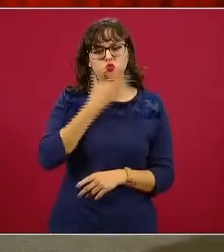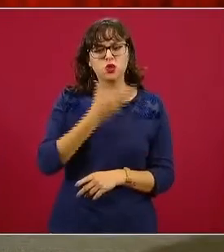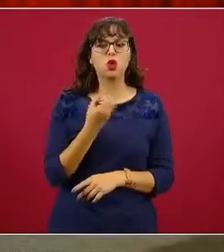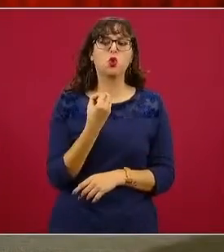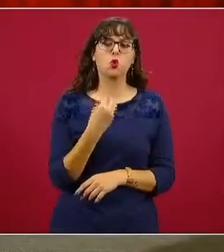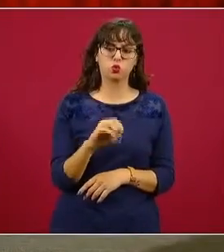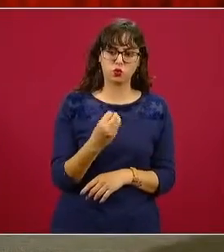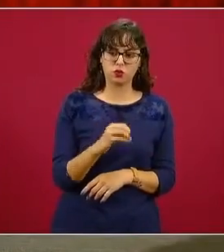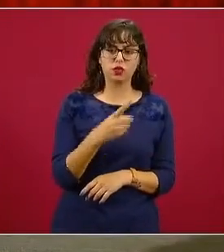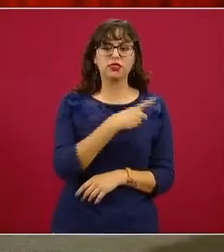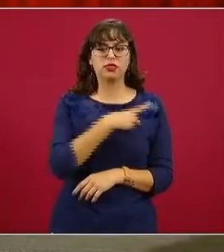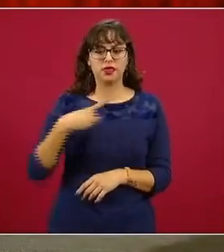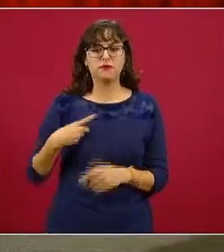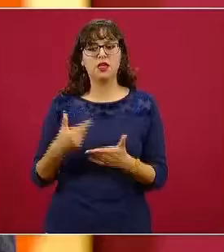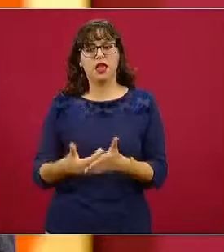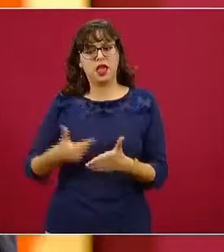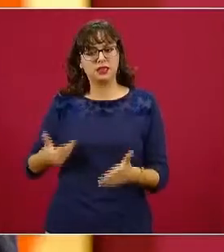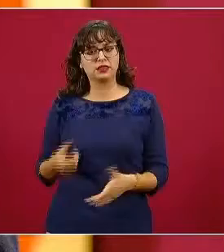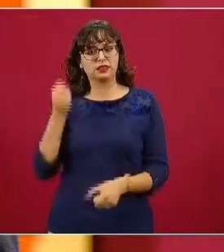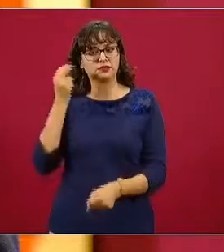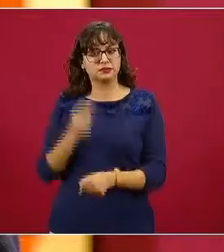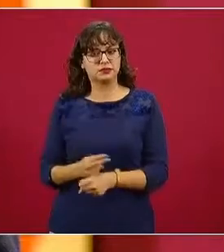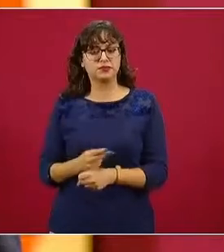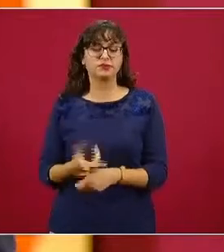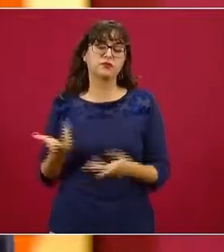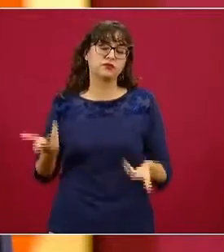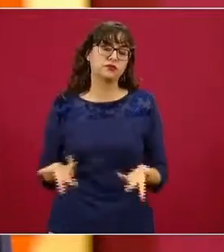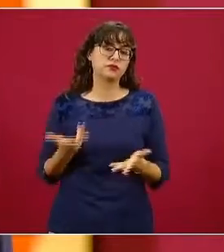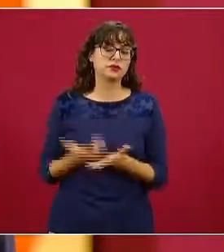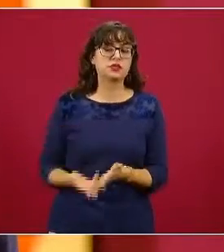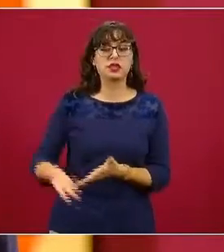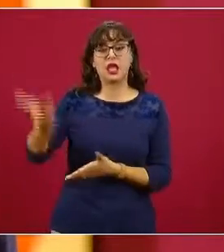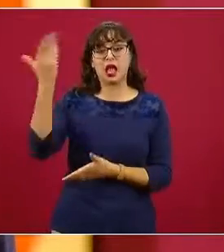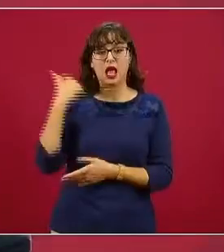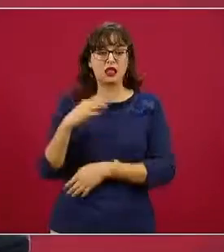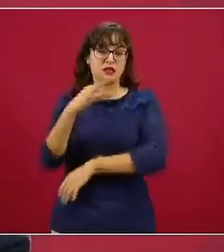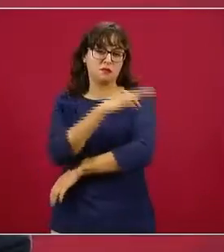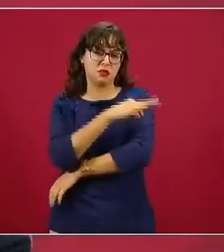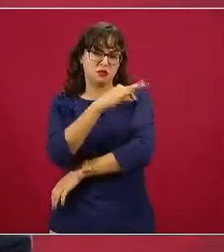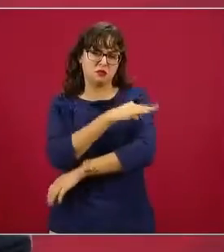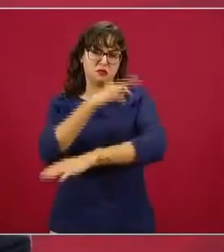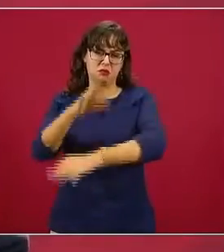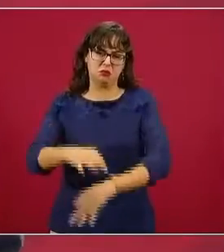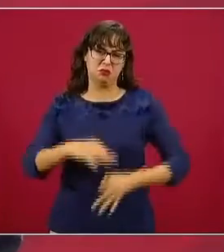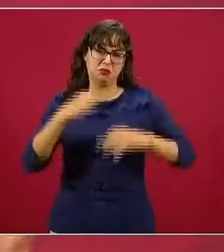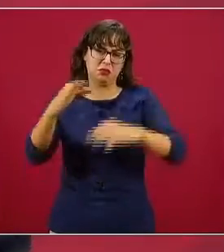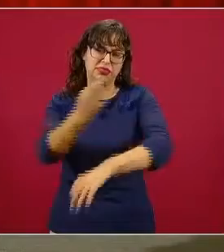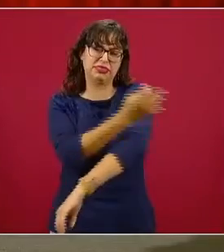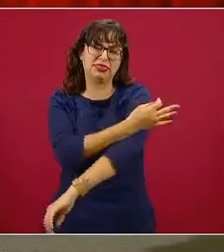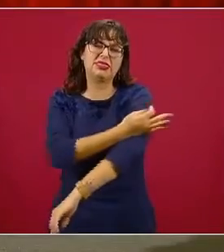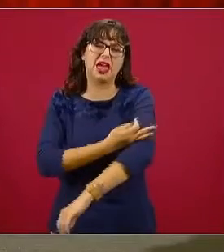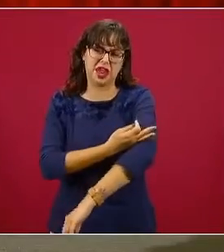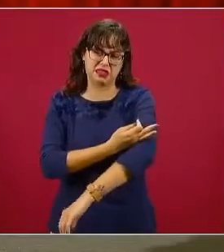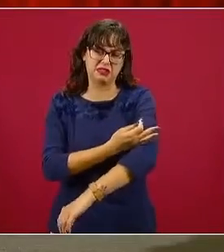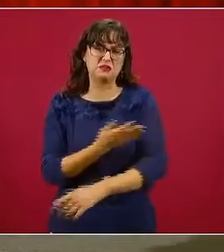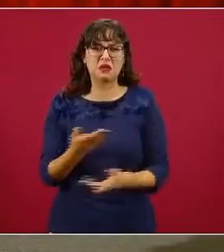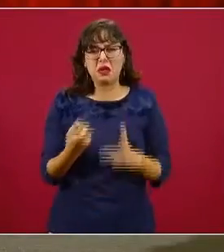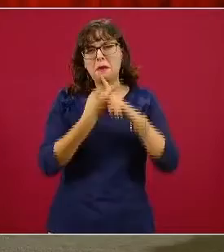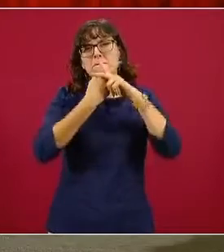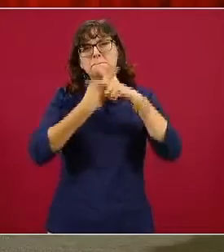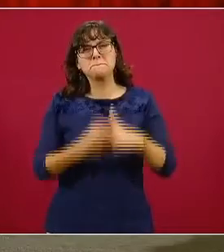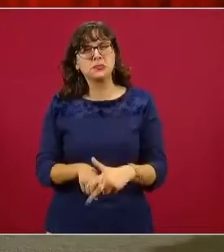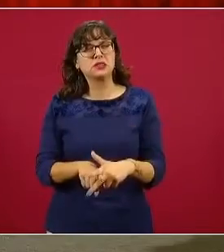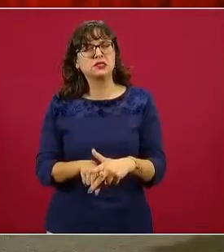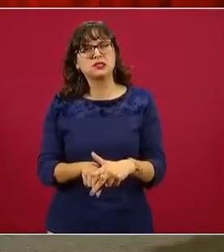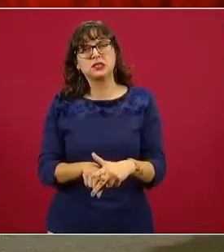que anticiparse. En otros años la vacunación contra influenza empezaba un tanto tardíamente, empezaba